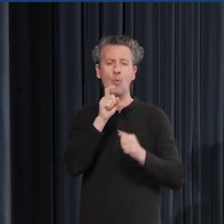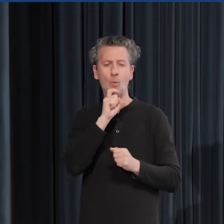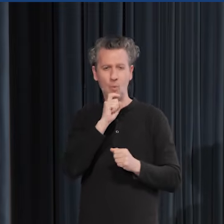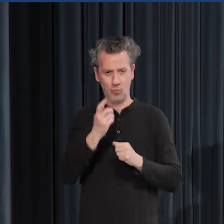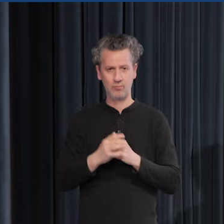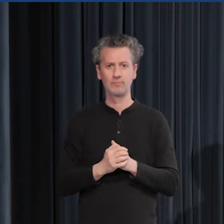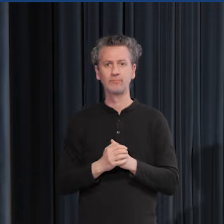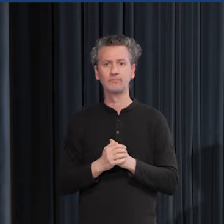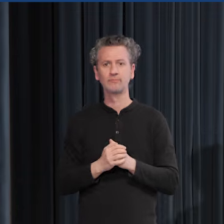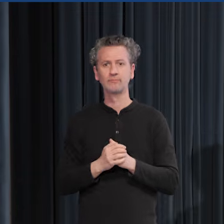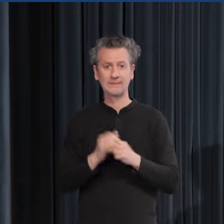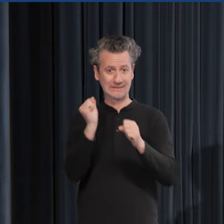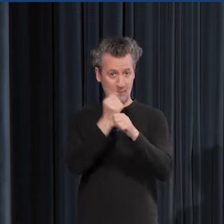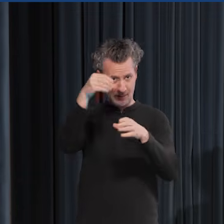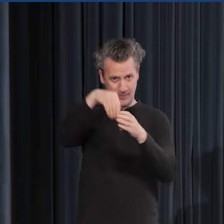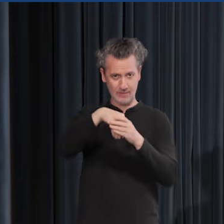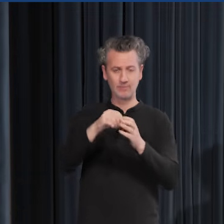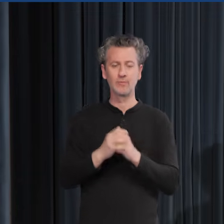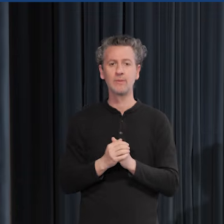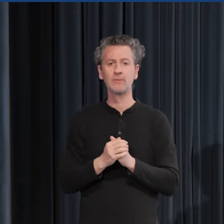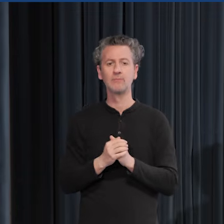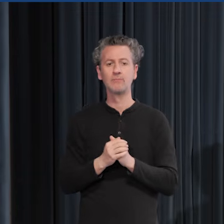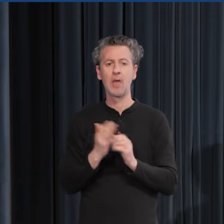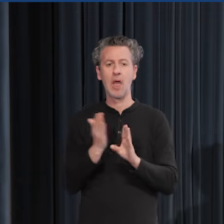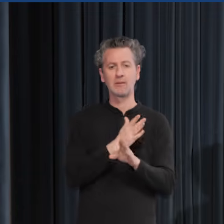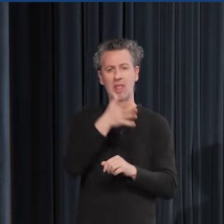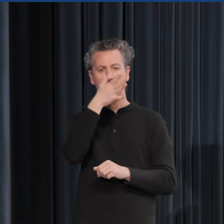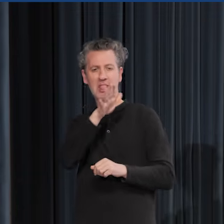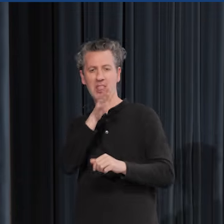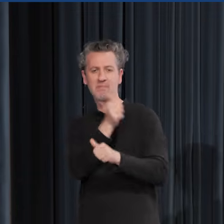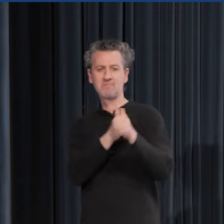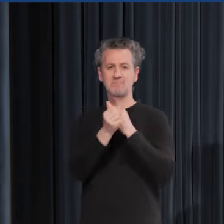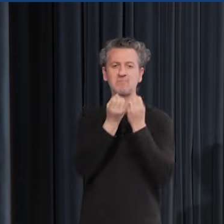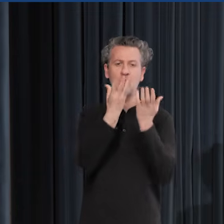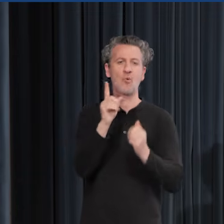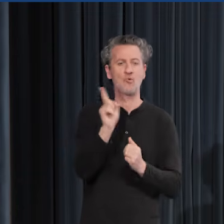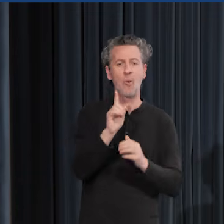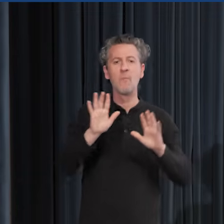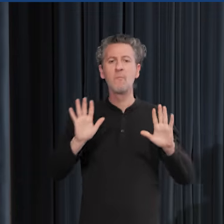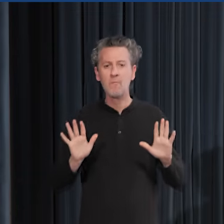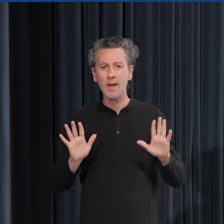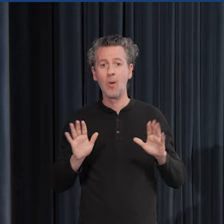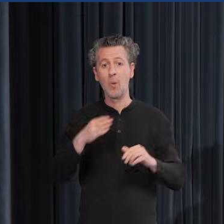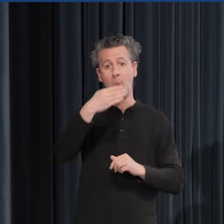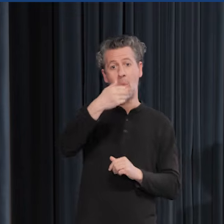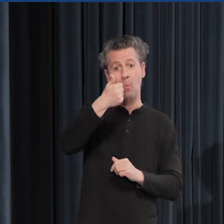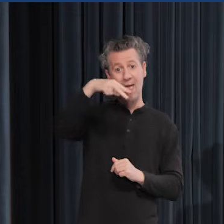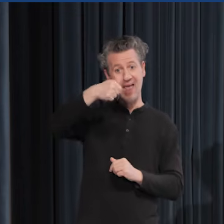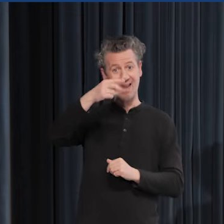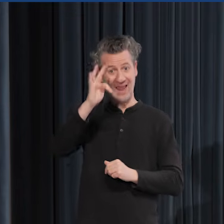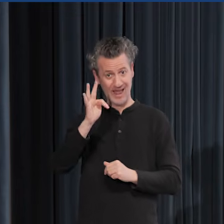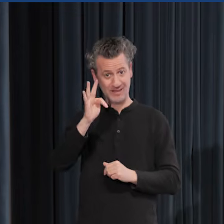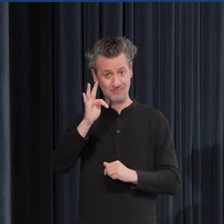No les quiero desvelar mucho, pero les indicaré que Sarah Banack